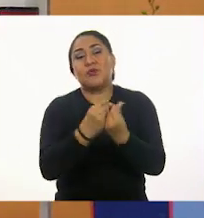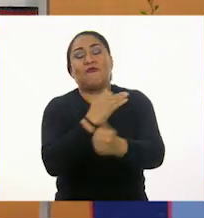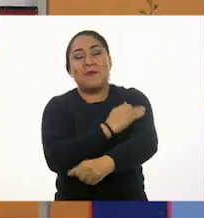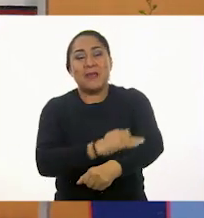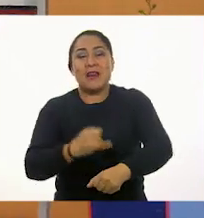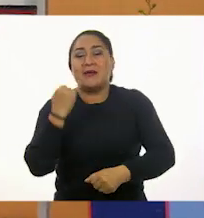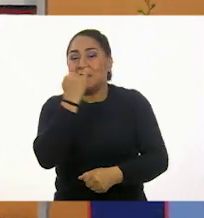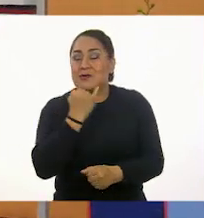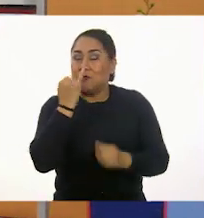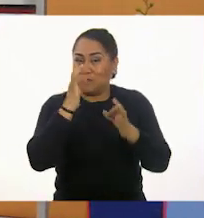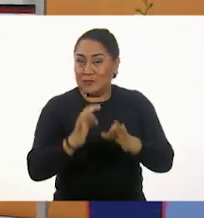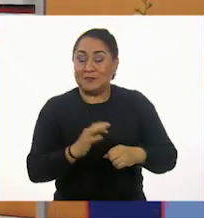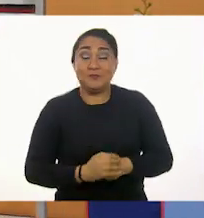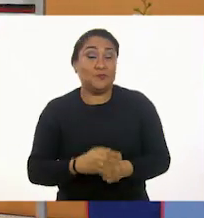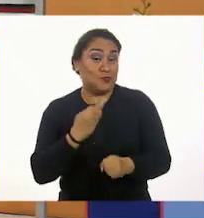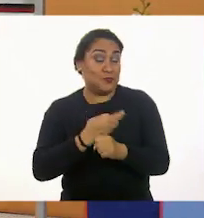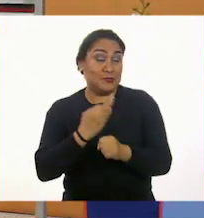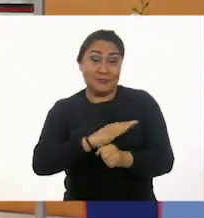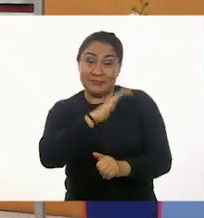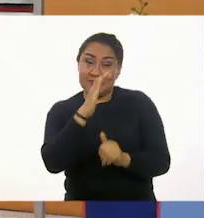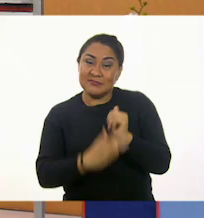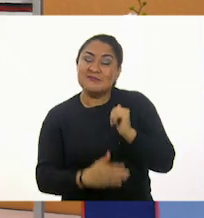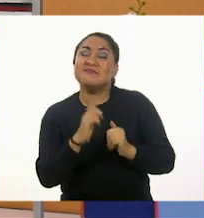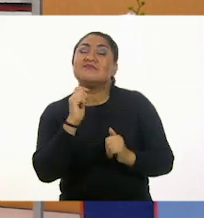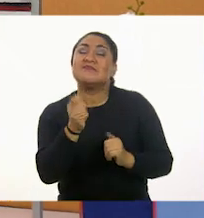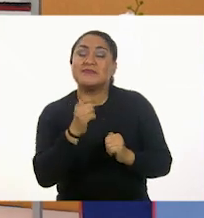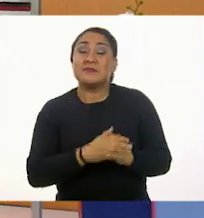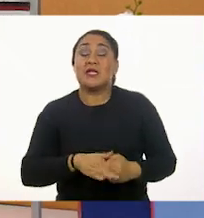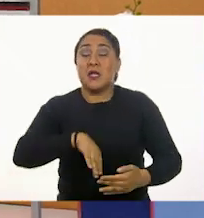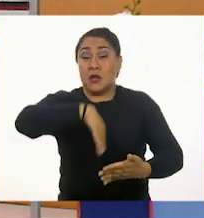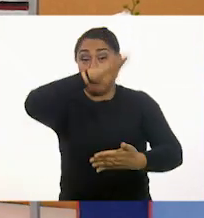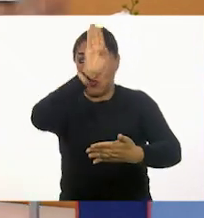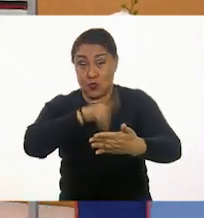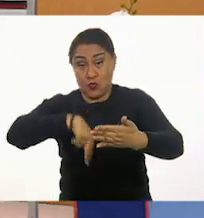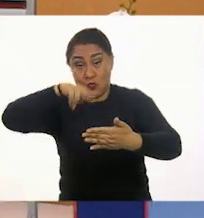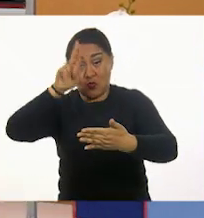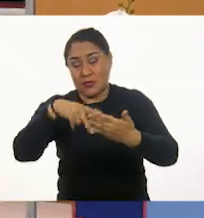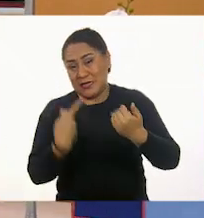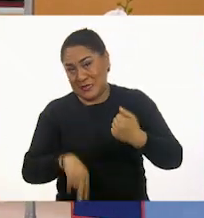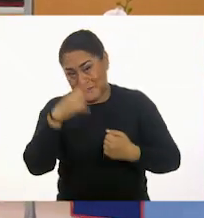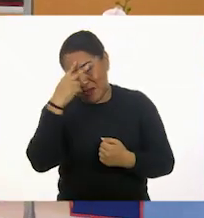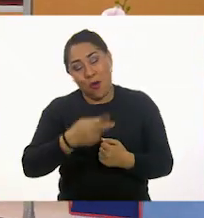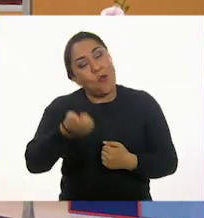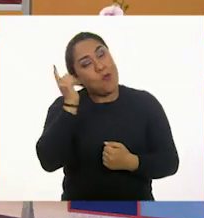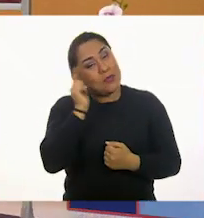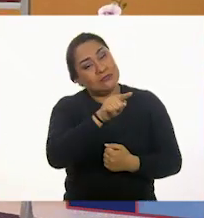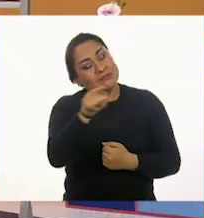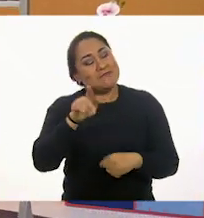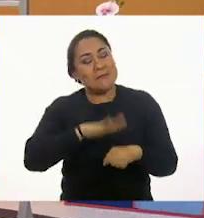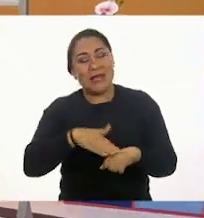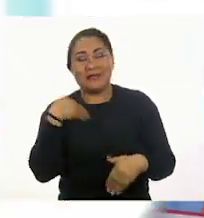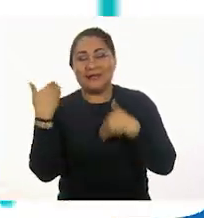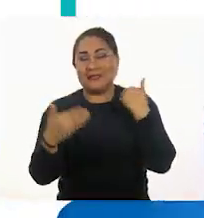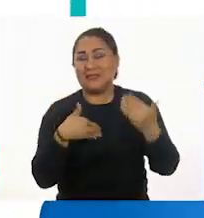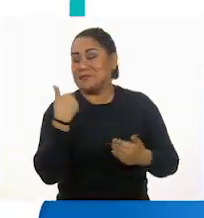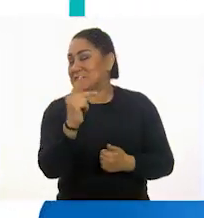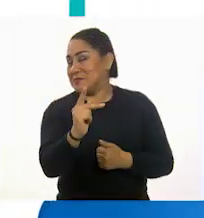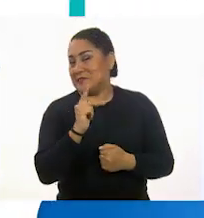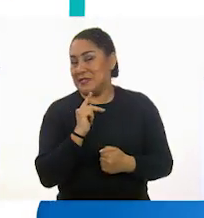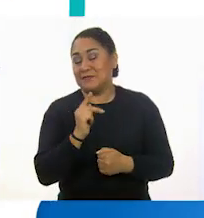en tu lengua materna. Hemos terminado con los murales de México. Espero lo hayan disfrutado tanto como